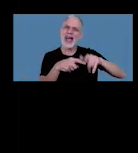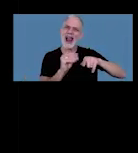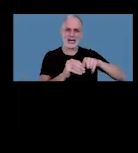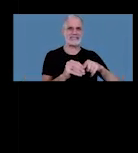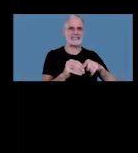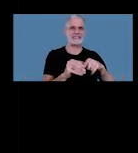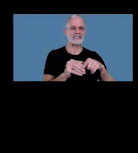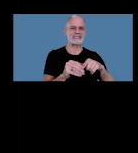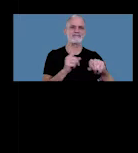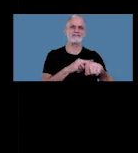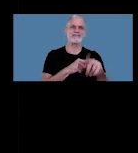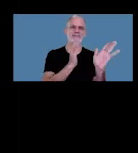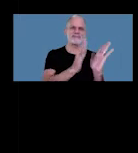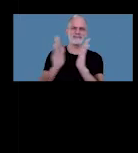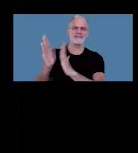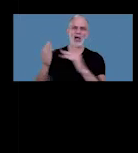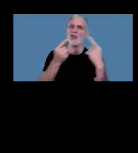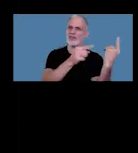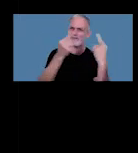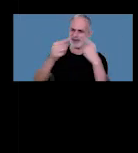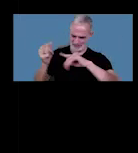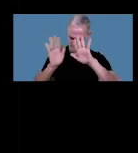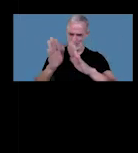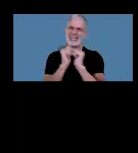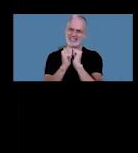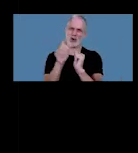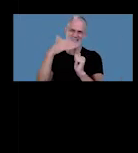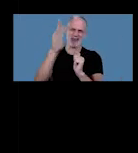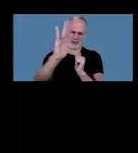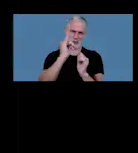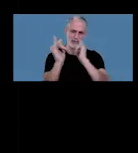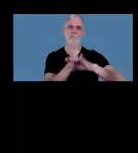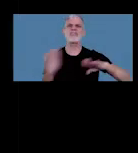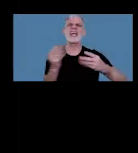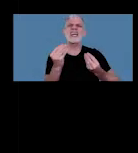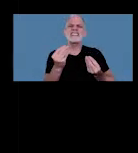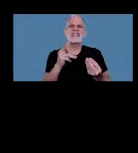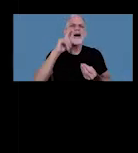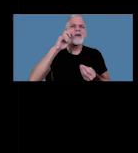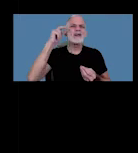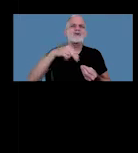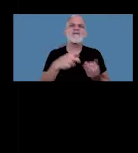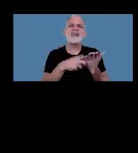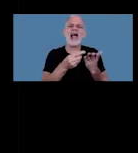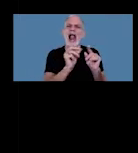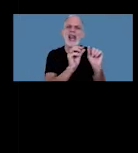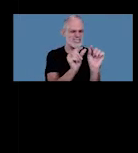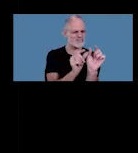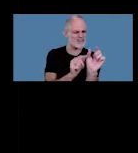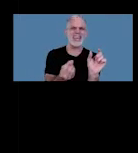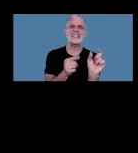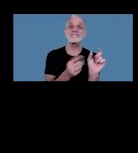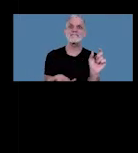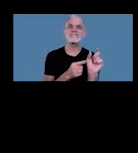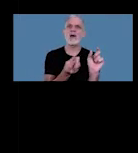varios momentos, ¿sí? Vamos a hacer un poquito de historia. ¿Qué se entiende en Cava por valuación fiscal? Por valuación fiscal en